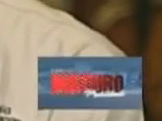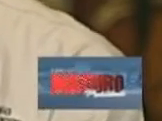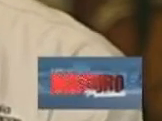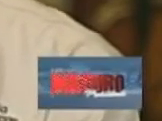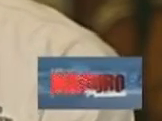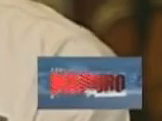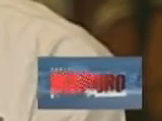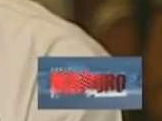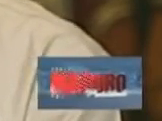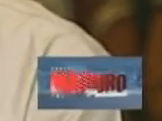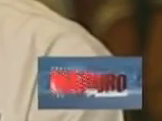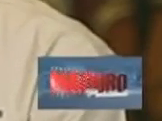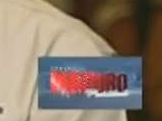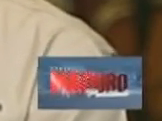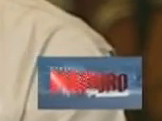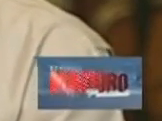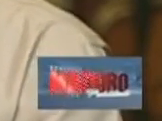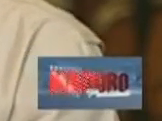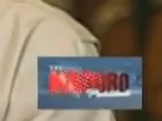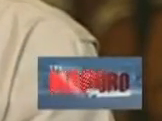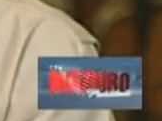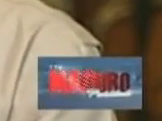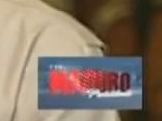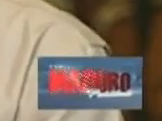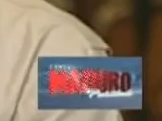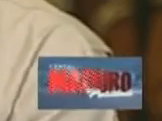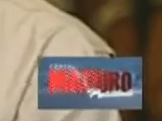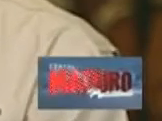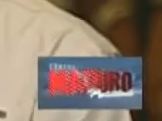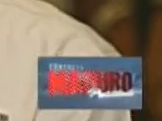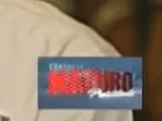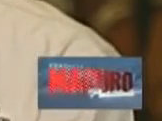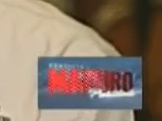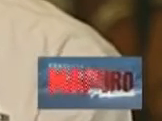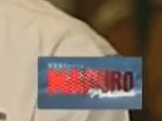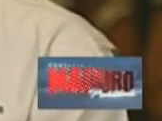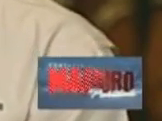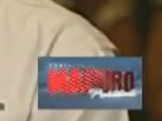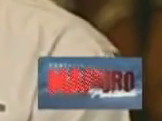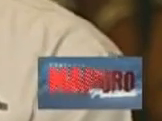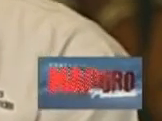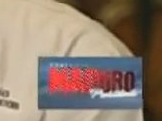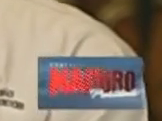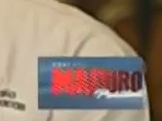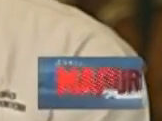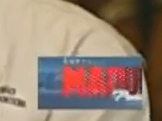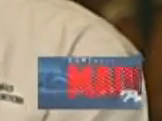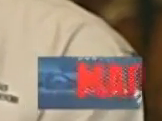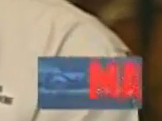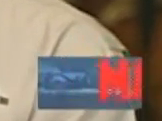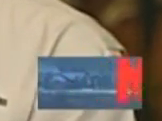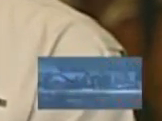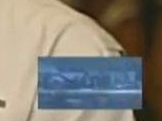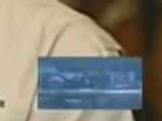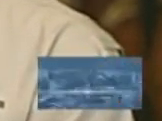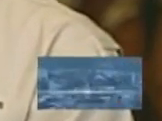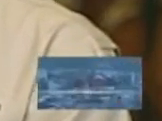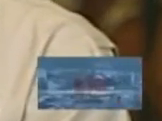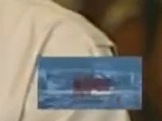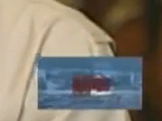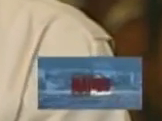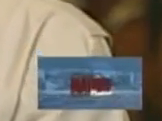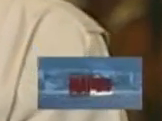visto en los sectores de la derecha venezolana un programa que se ha paseado por tantos y tantos logros de la revolución